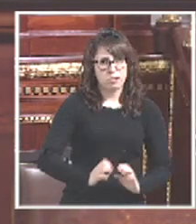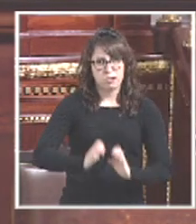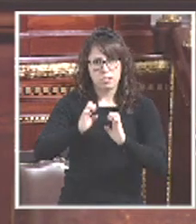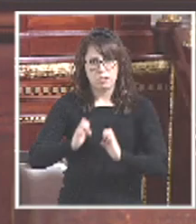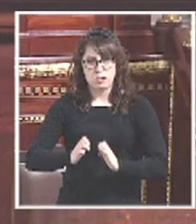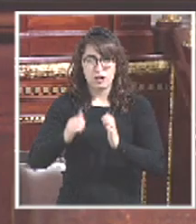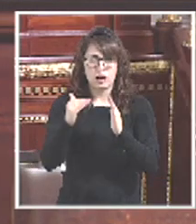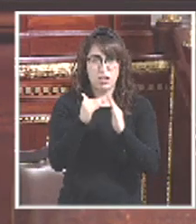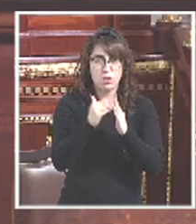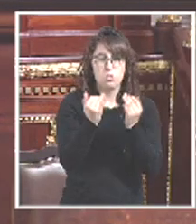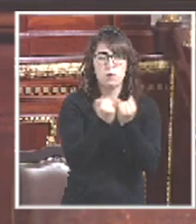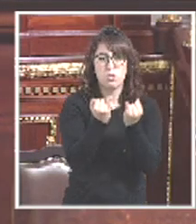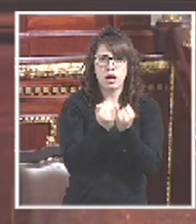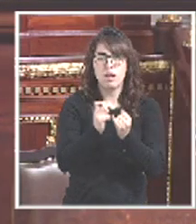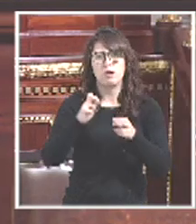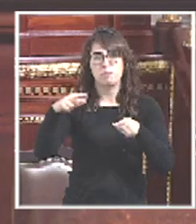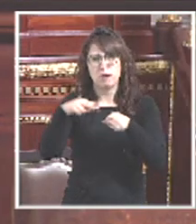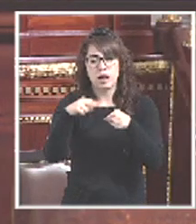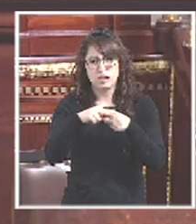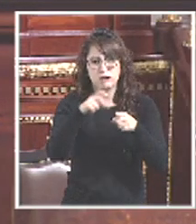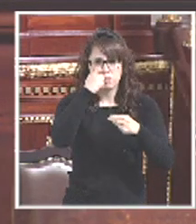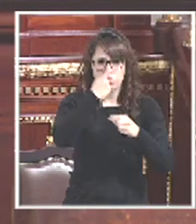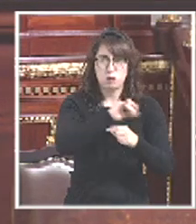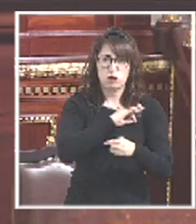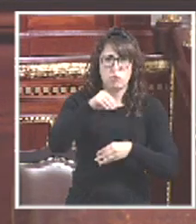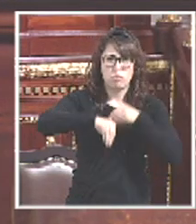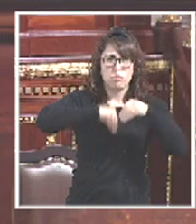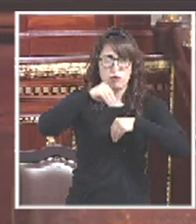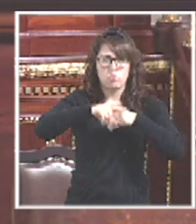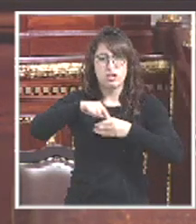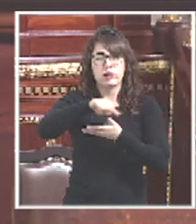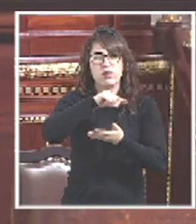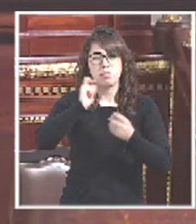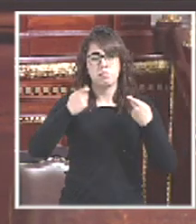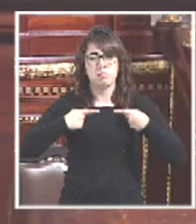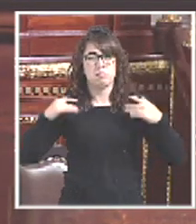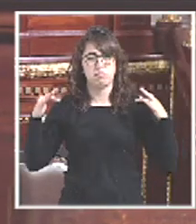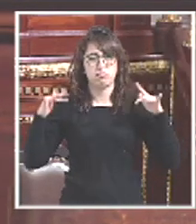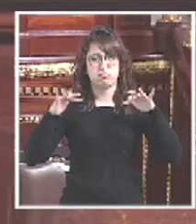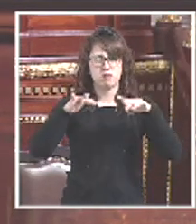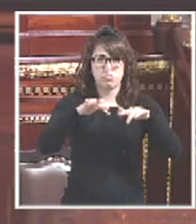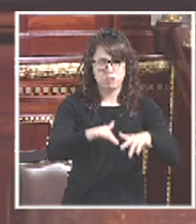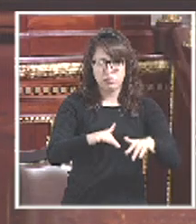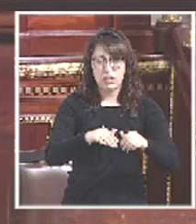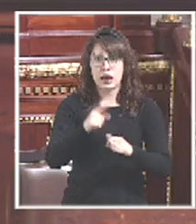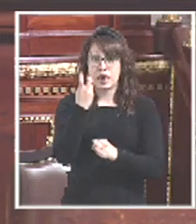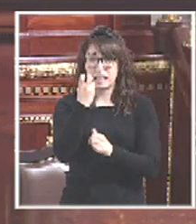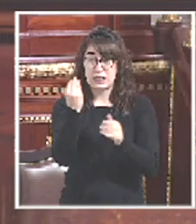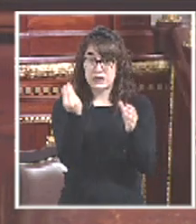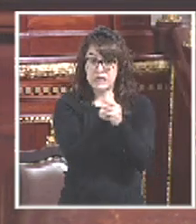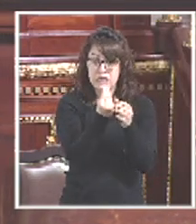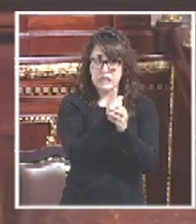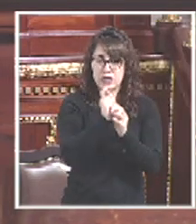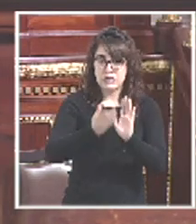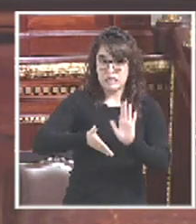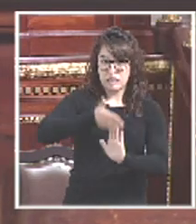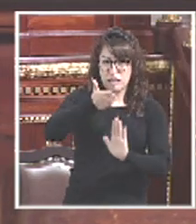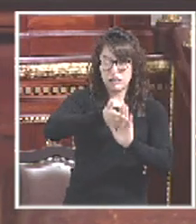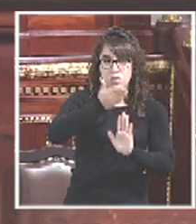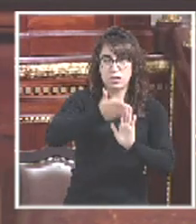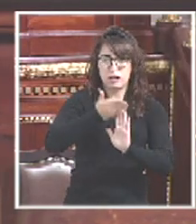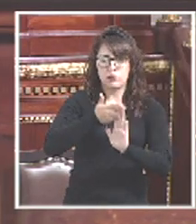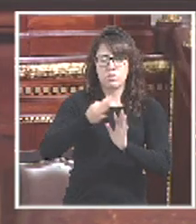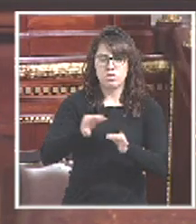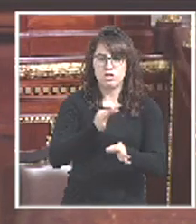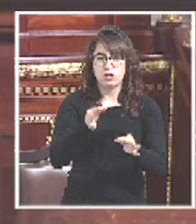centros comerciales y otros de usos mixtos. En algunos casos, la realización de estos tipos de construcciones se han llevado a cabo